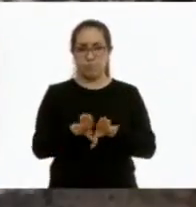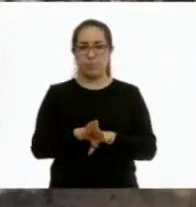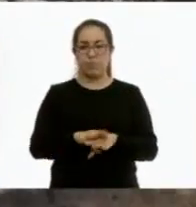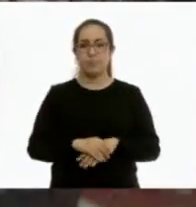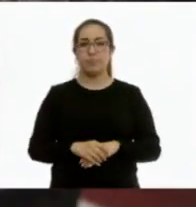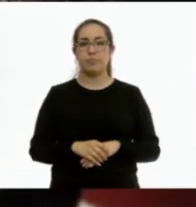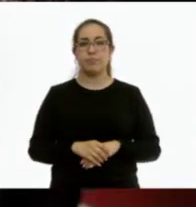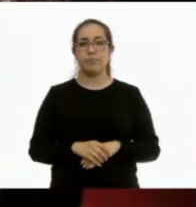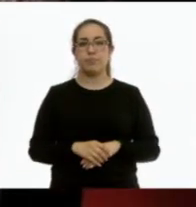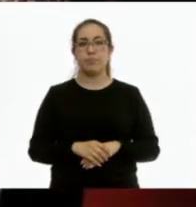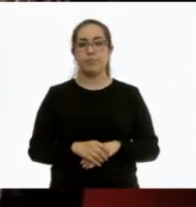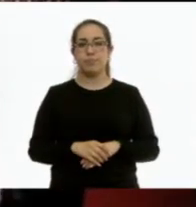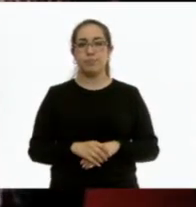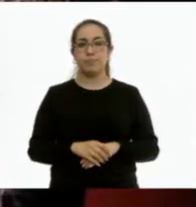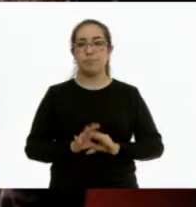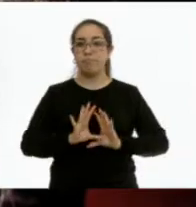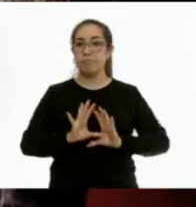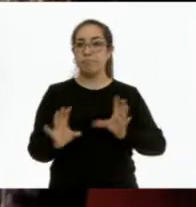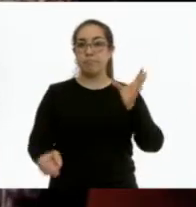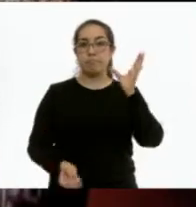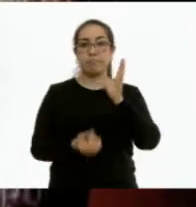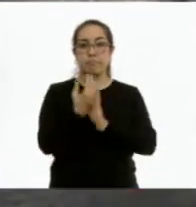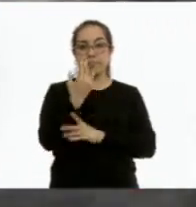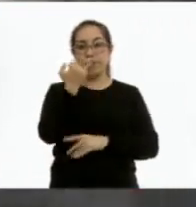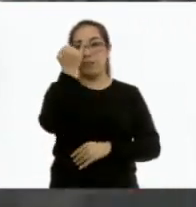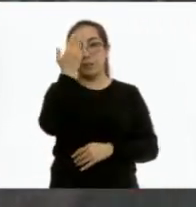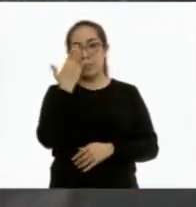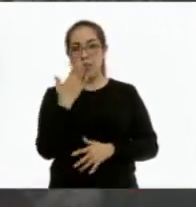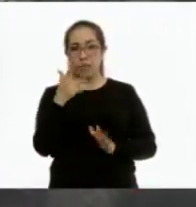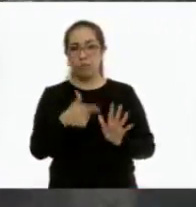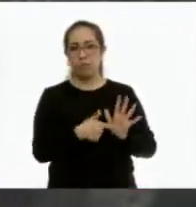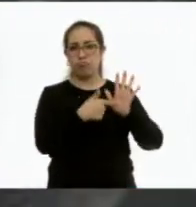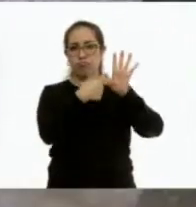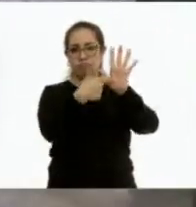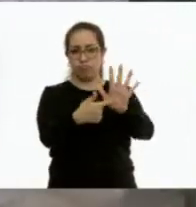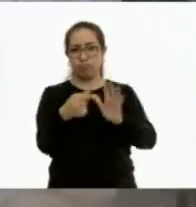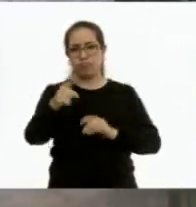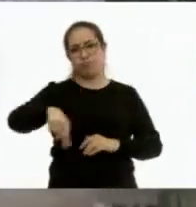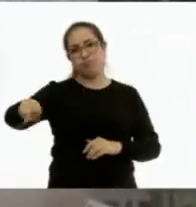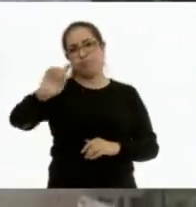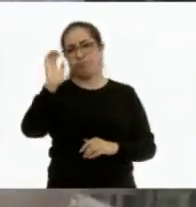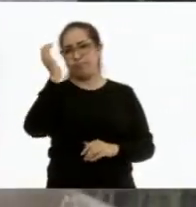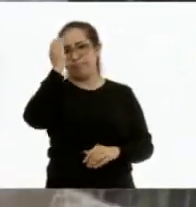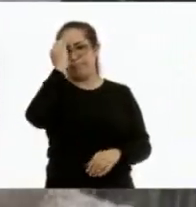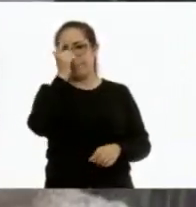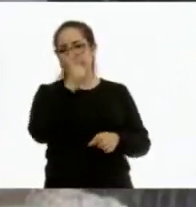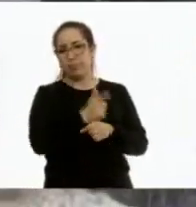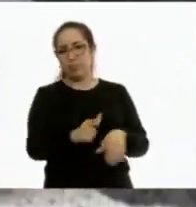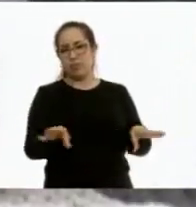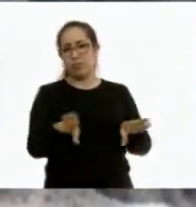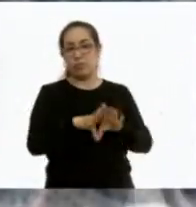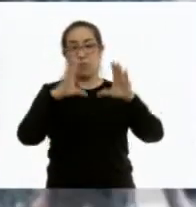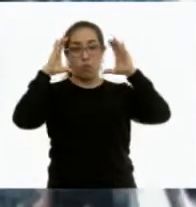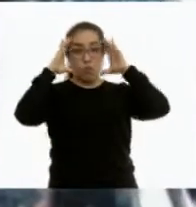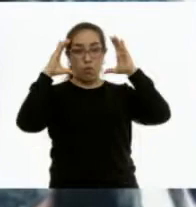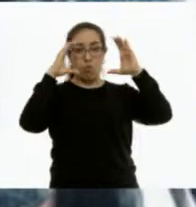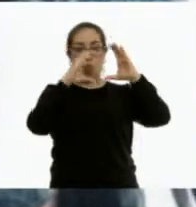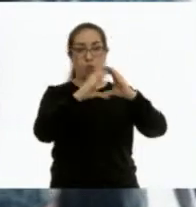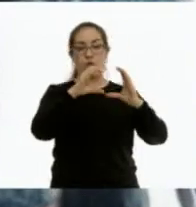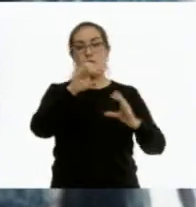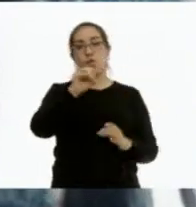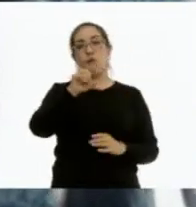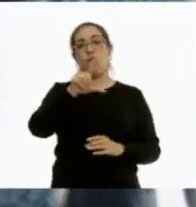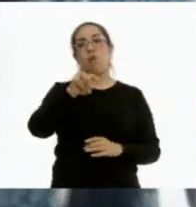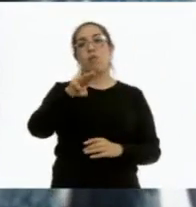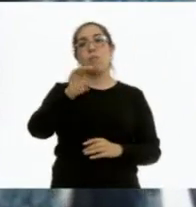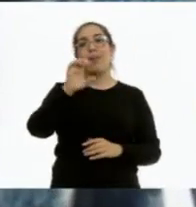Surgió entonces un repertorio de imágenes simbólicas que usualmente identificamos como olmecas, la representación constante del